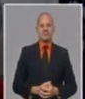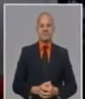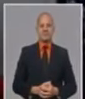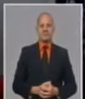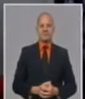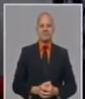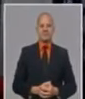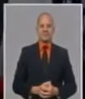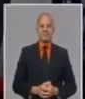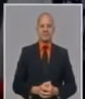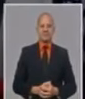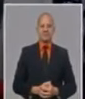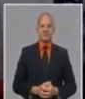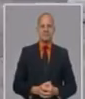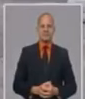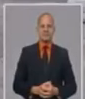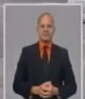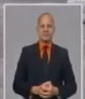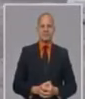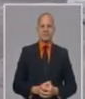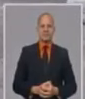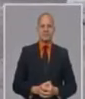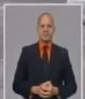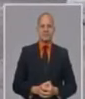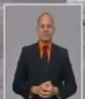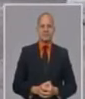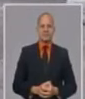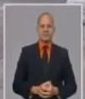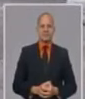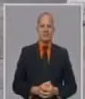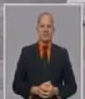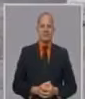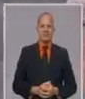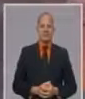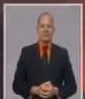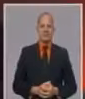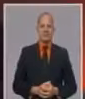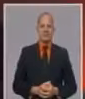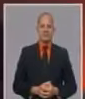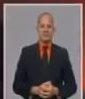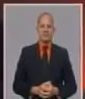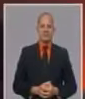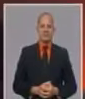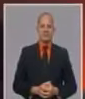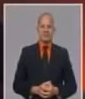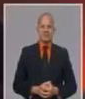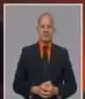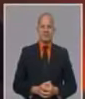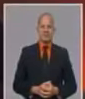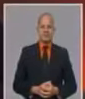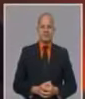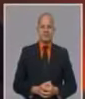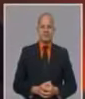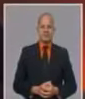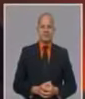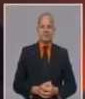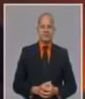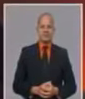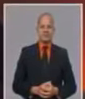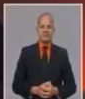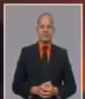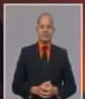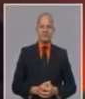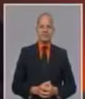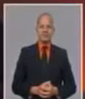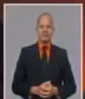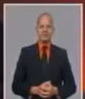Matanzas, Ania Díaz Báez, Sistema Informativo de la Televisión Cubana. Desde que iniciaron las investigaciones en torno a